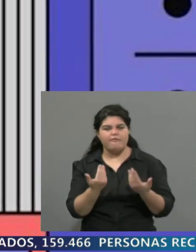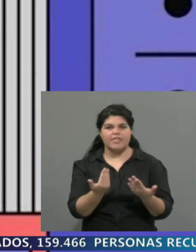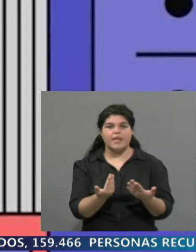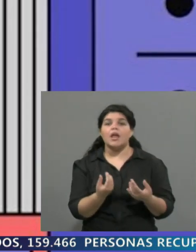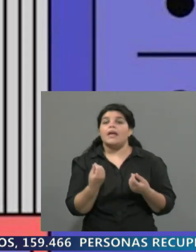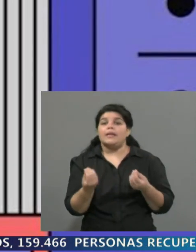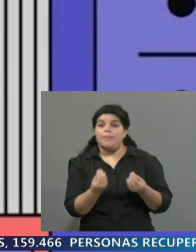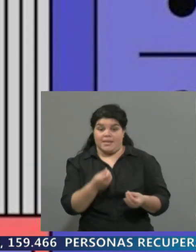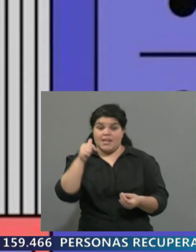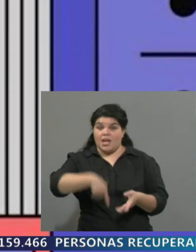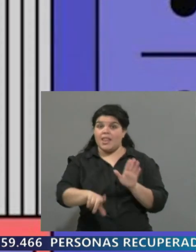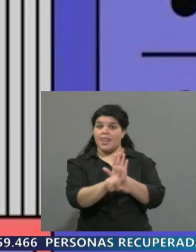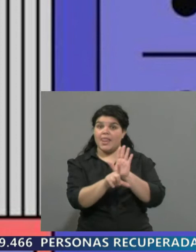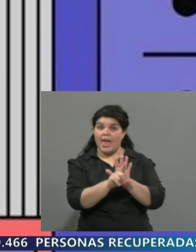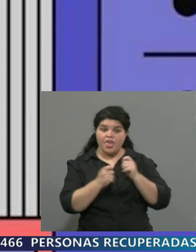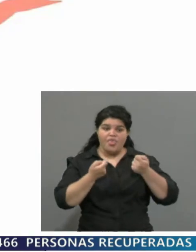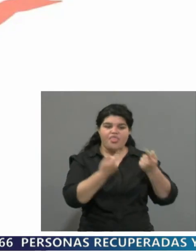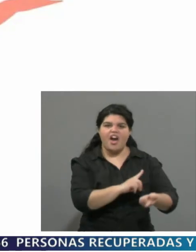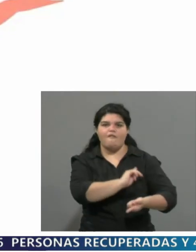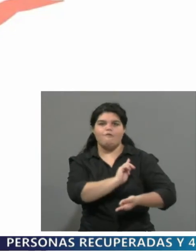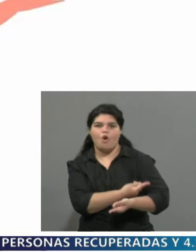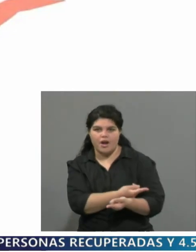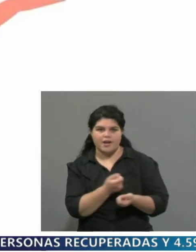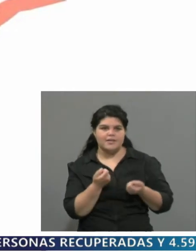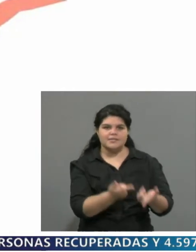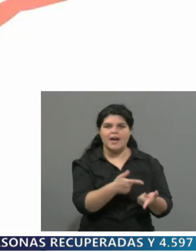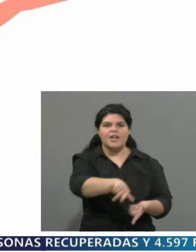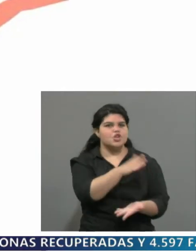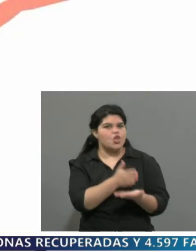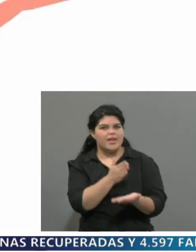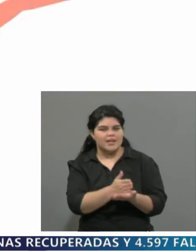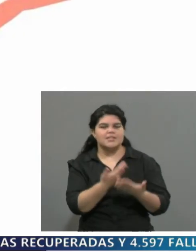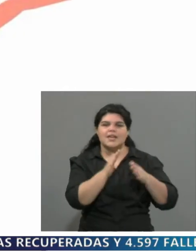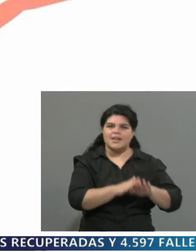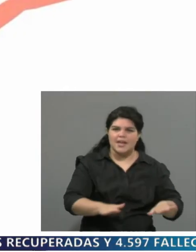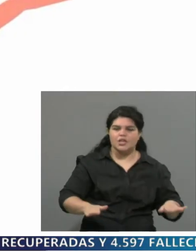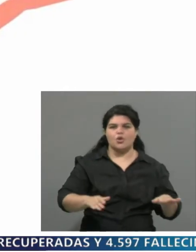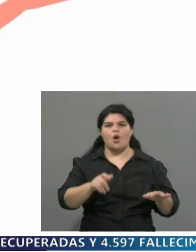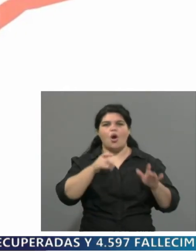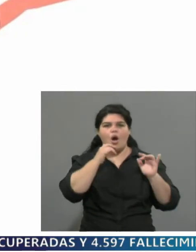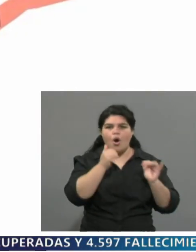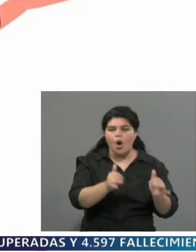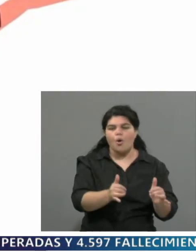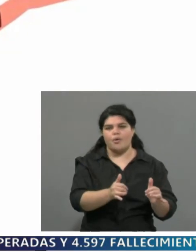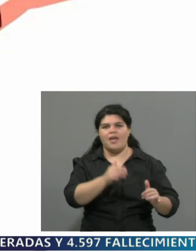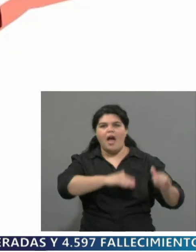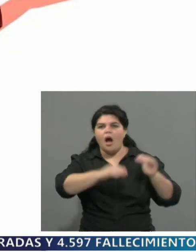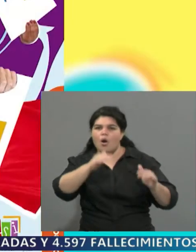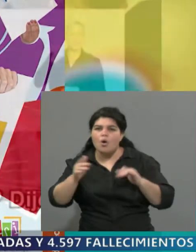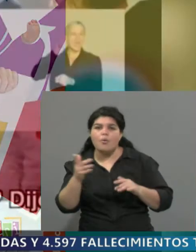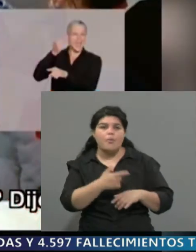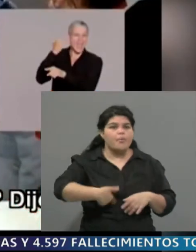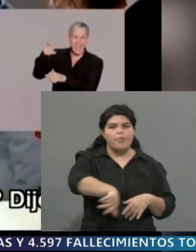idea de embanderar desde las adolescencias, infancias, niñeces, la idea del derecho a la